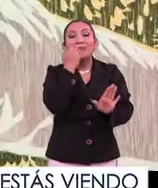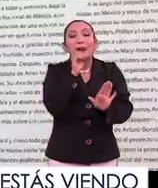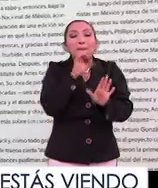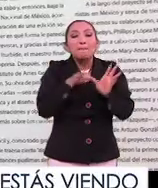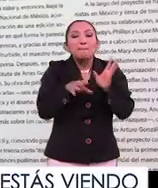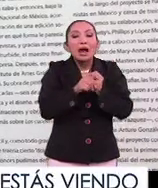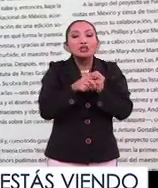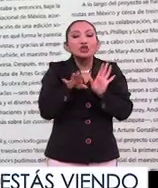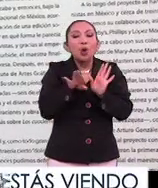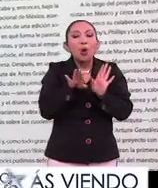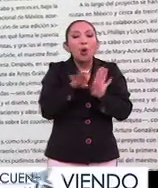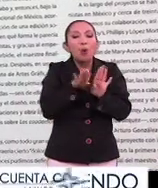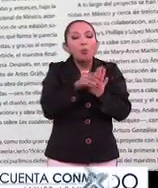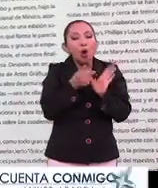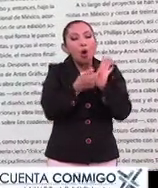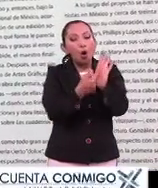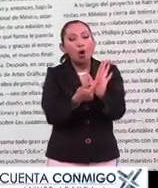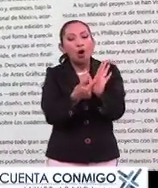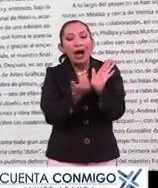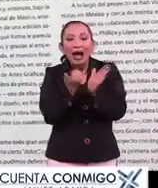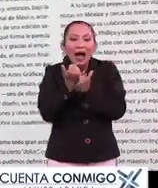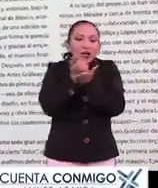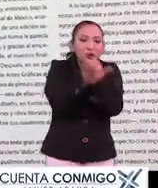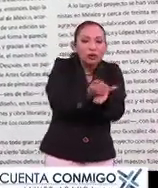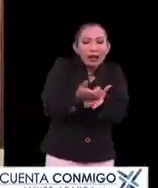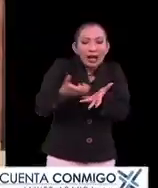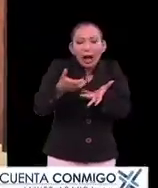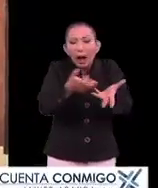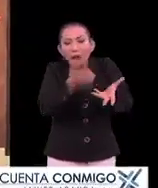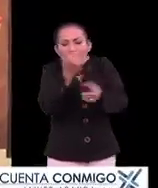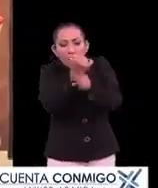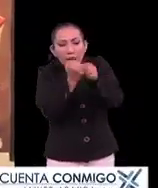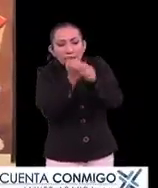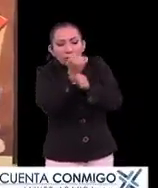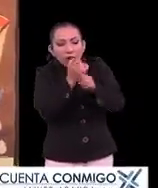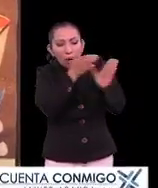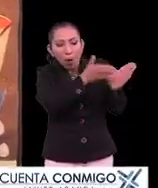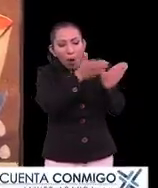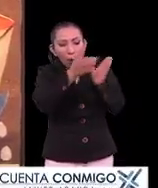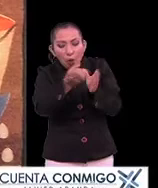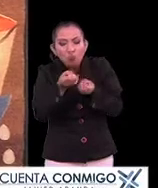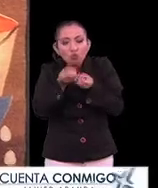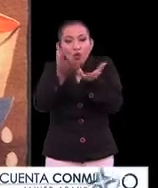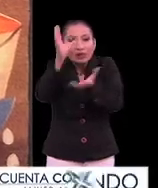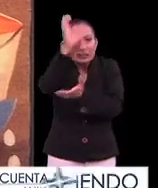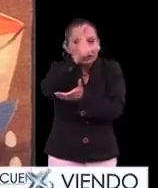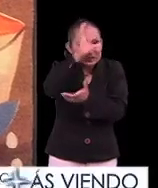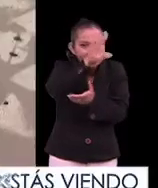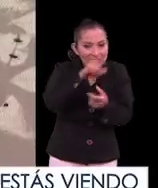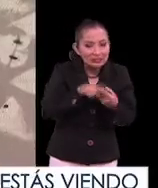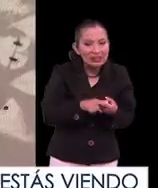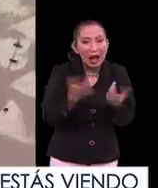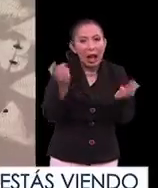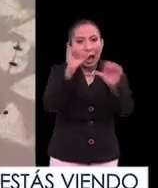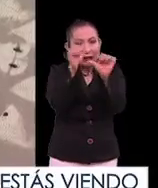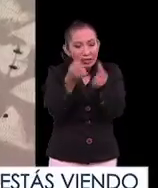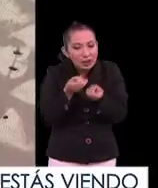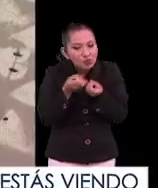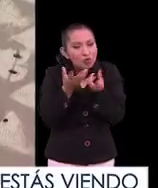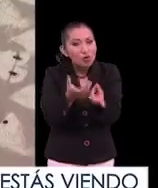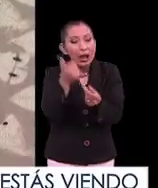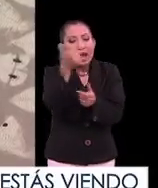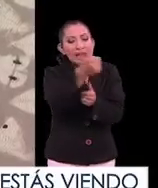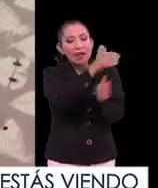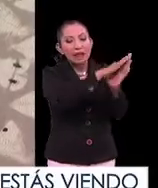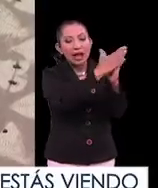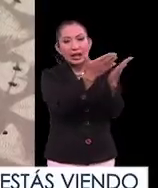además marquen un camino en el sentido de la investigación, que haya una aportación científica, artística en